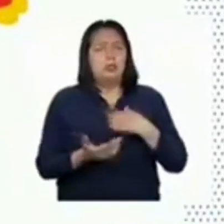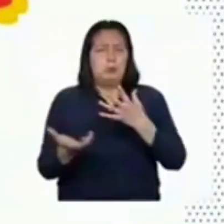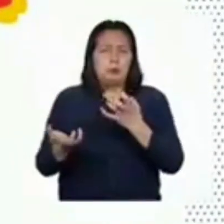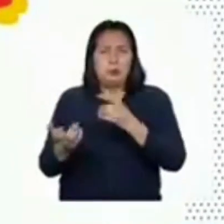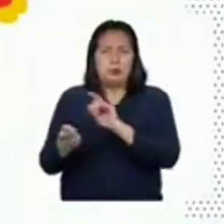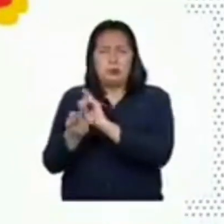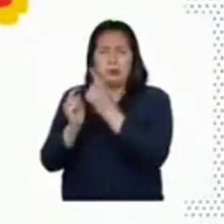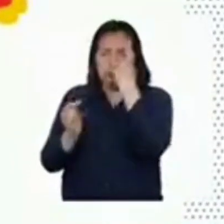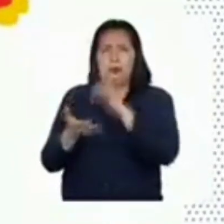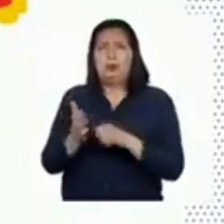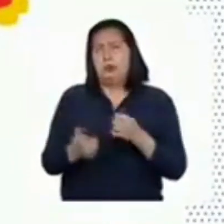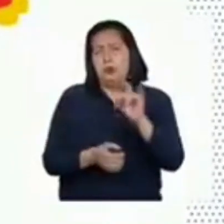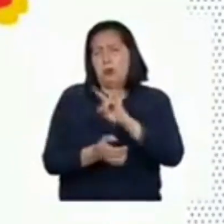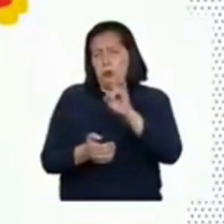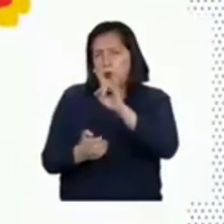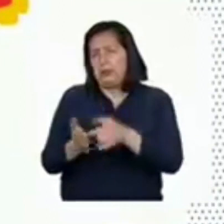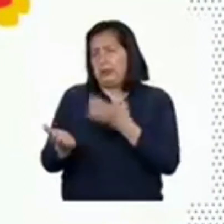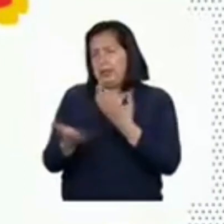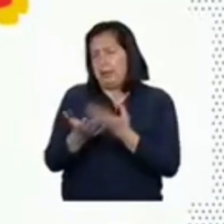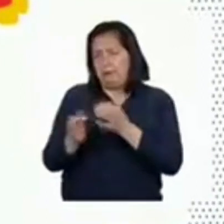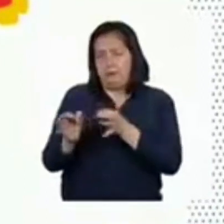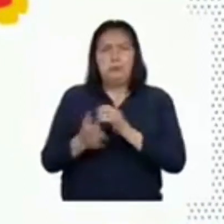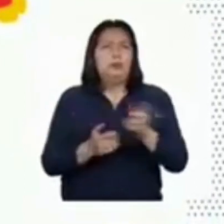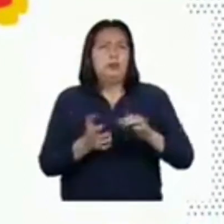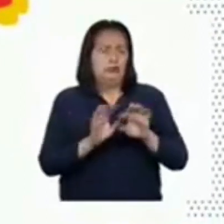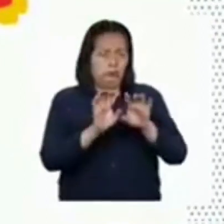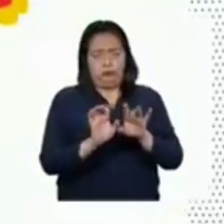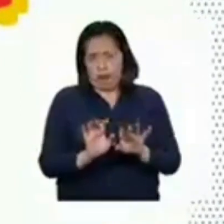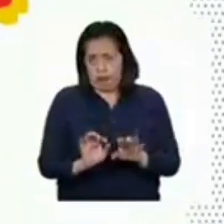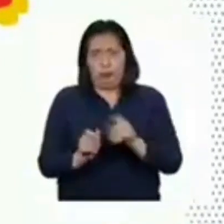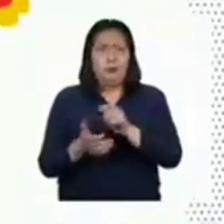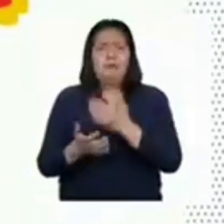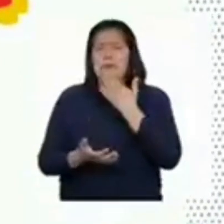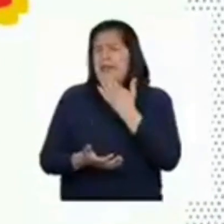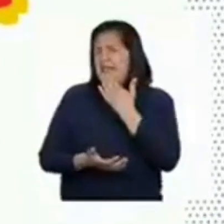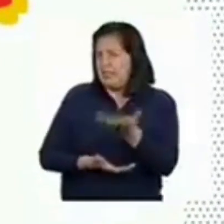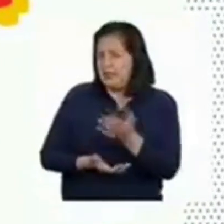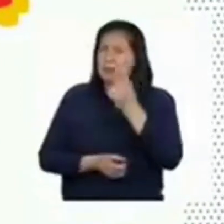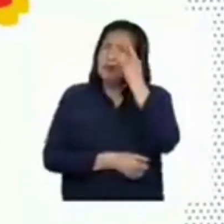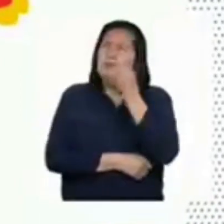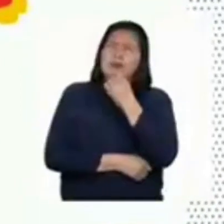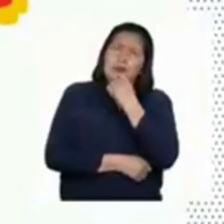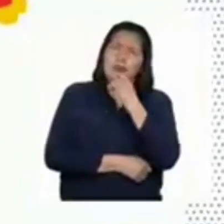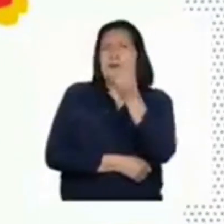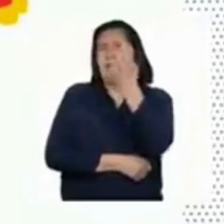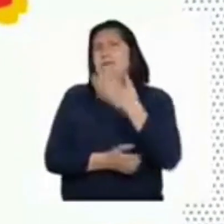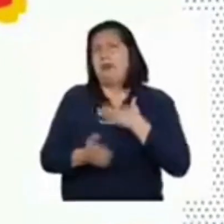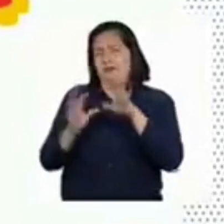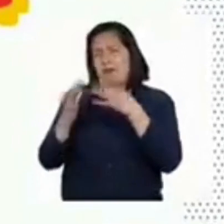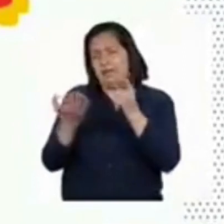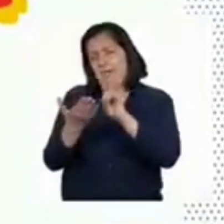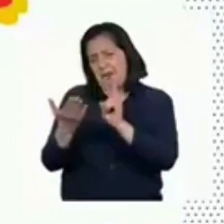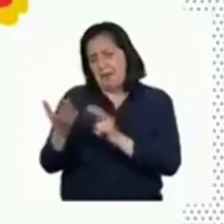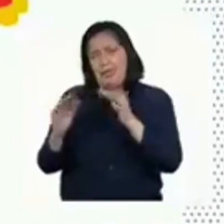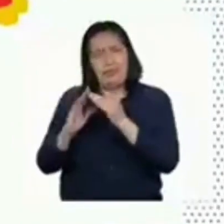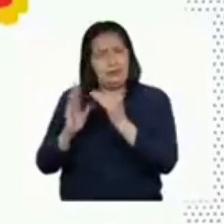persuadir, usaré argumentos. Entonces escribiré un texto argumentativo. ¿Para quién lo escribiré? Creo que primero lo leerá mi familia en